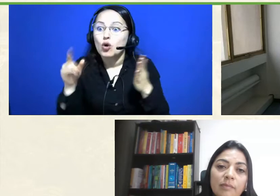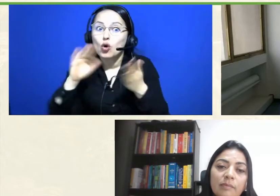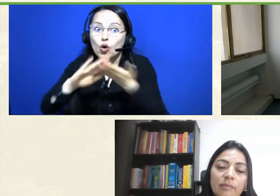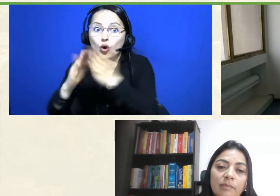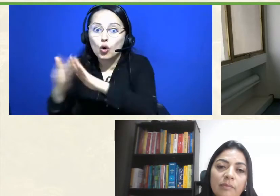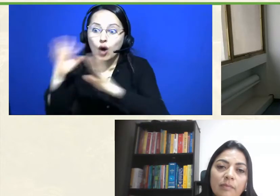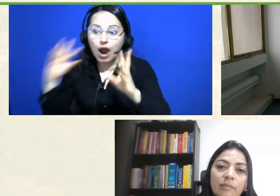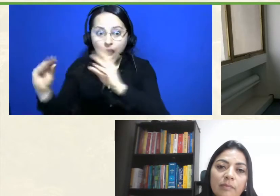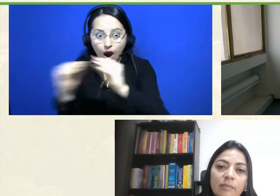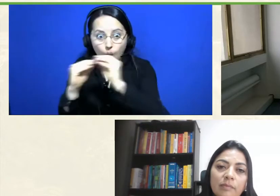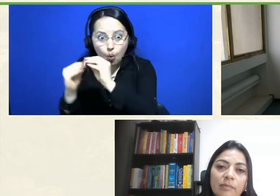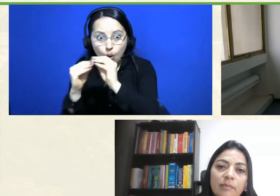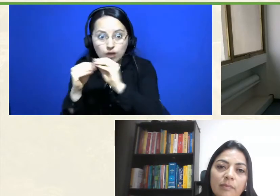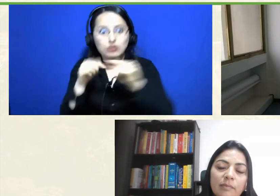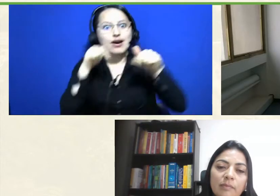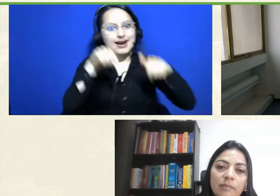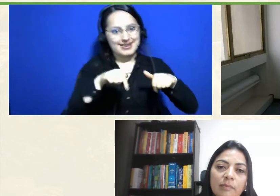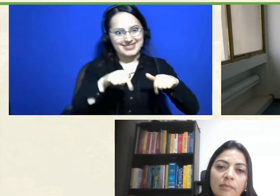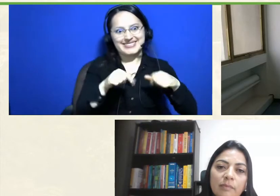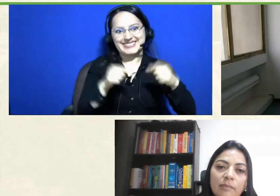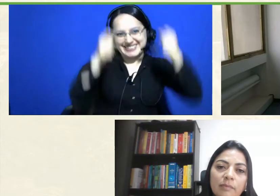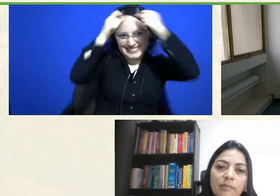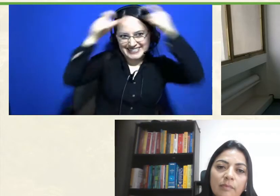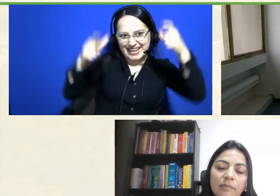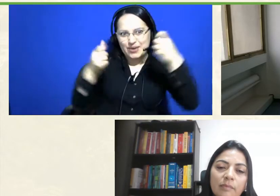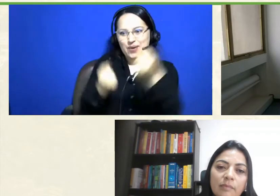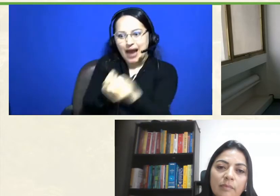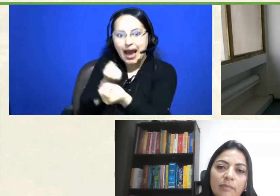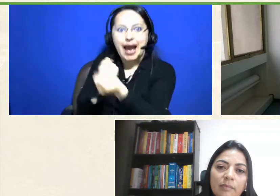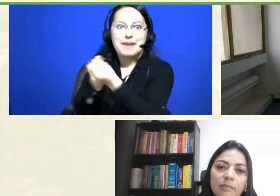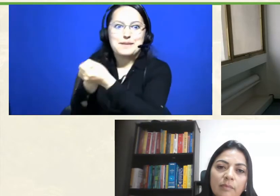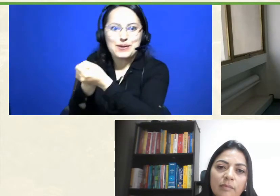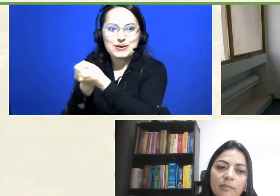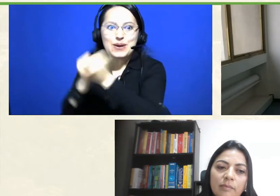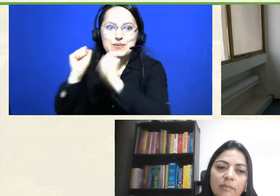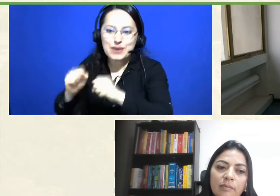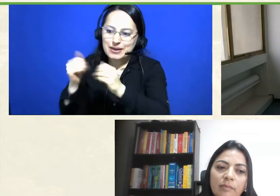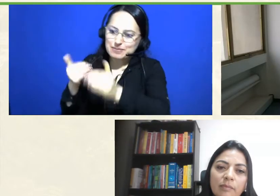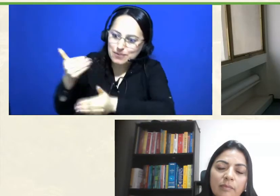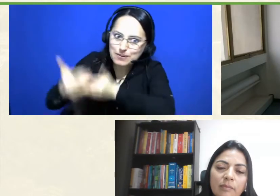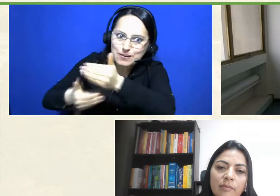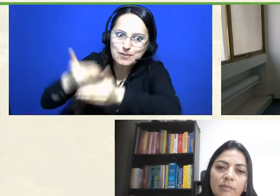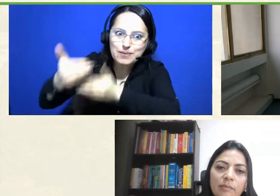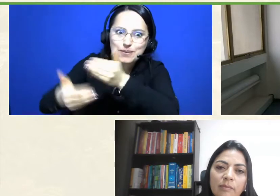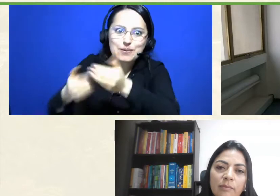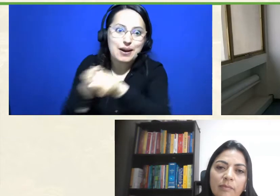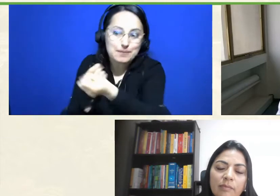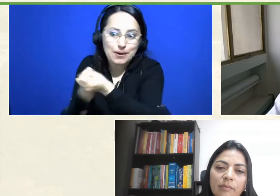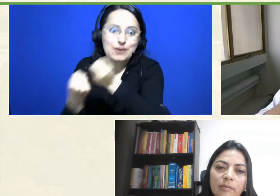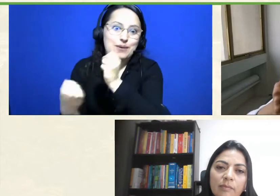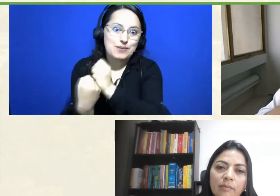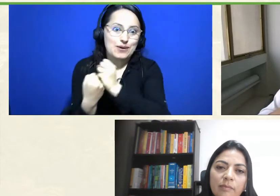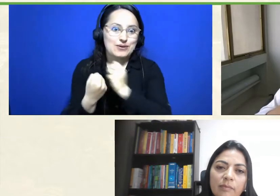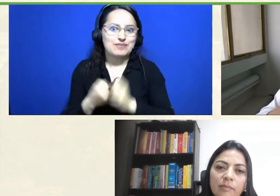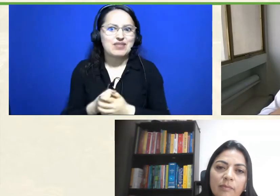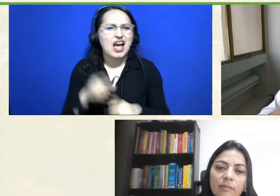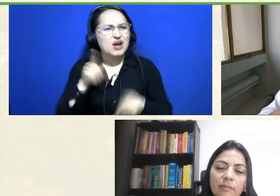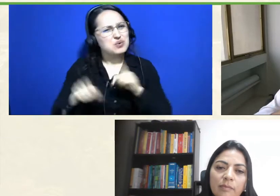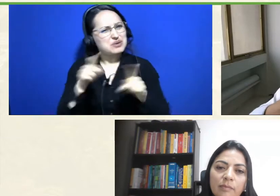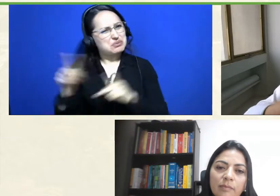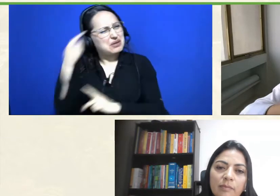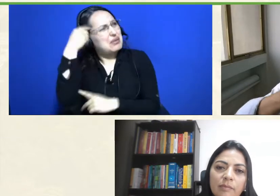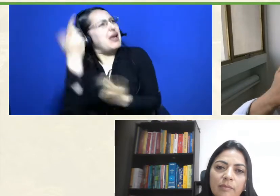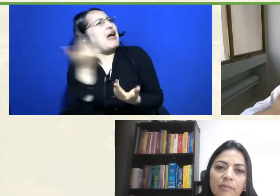podemos entrar a cofinanciar y pueden activar mediante este mecanismo toda la acción de Estado. Eso es lo importante aquí, porque la gente nos dice, ¿y por qué no se hace con